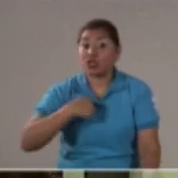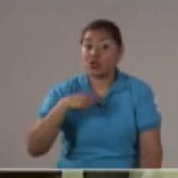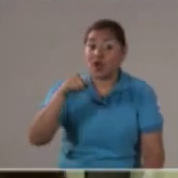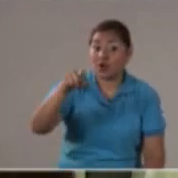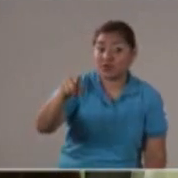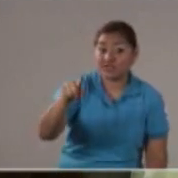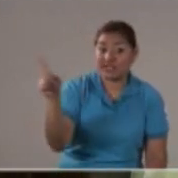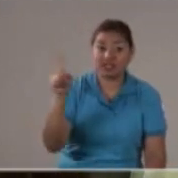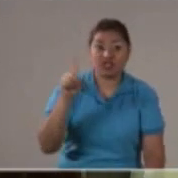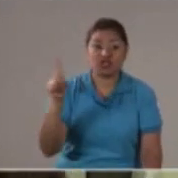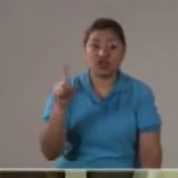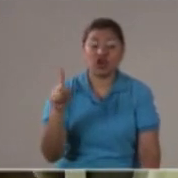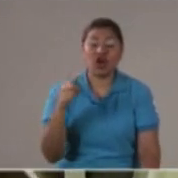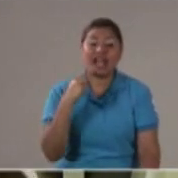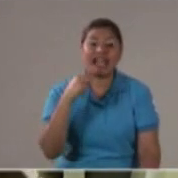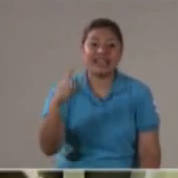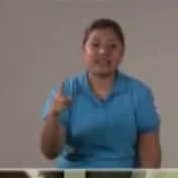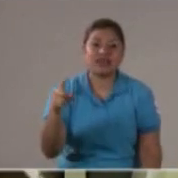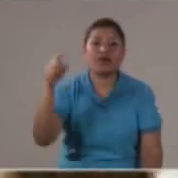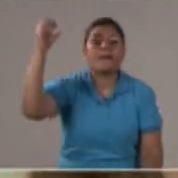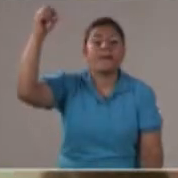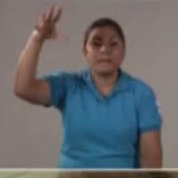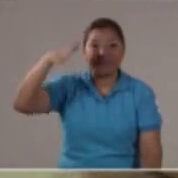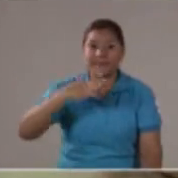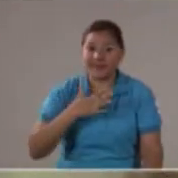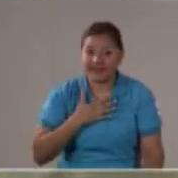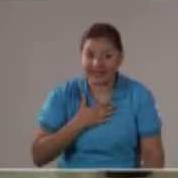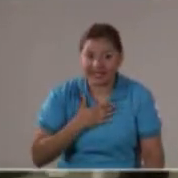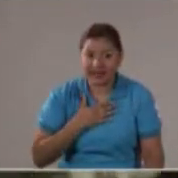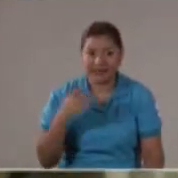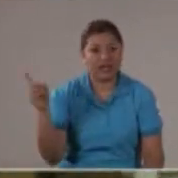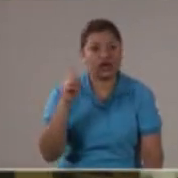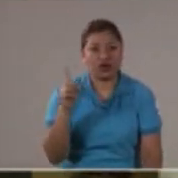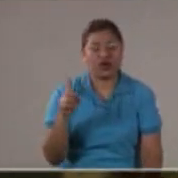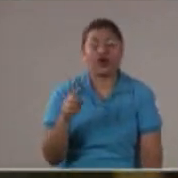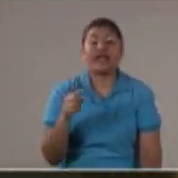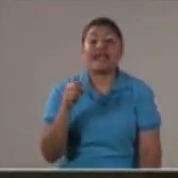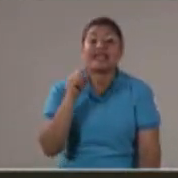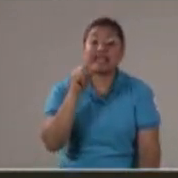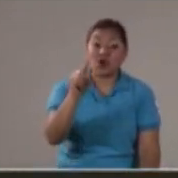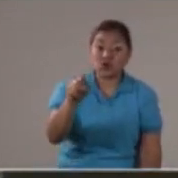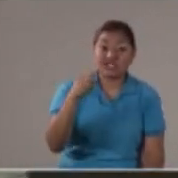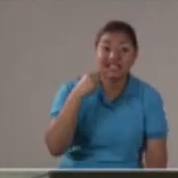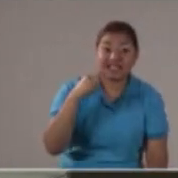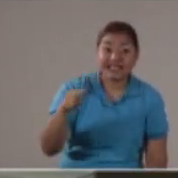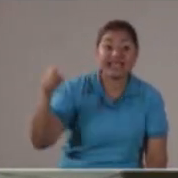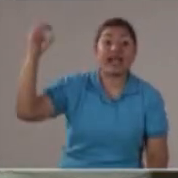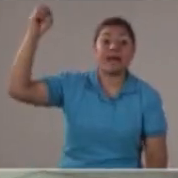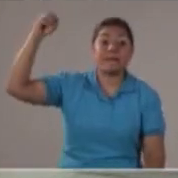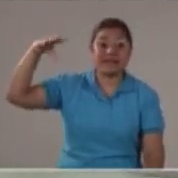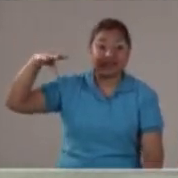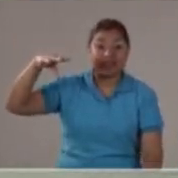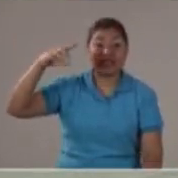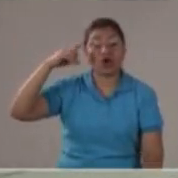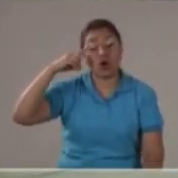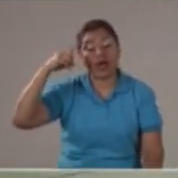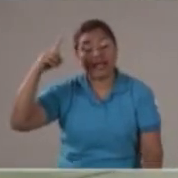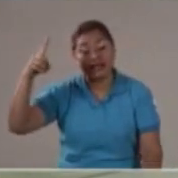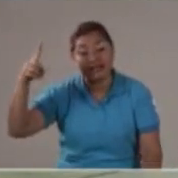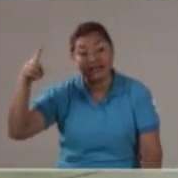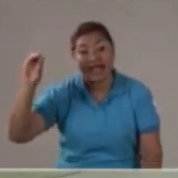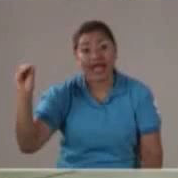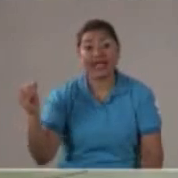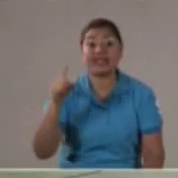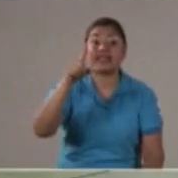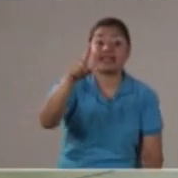Estoy diciendo bendiga. Eso puede ser una bendición. Bendigo el día en que